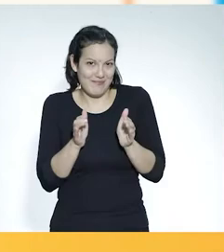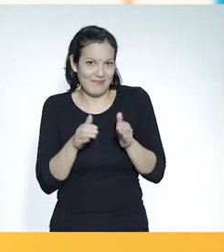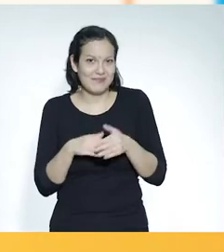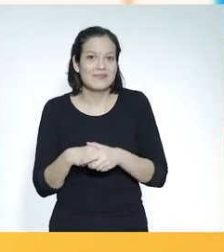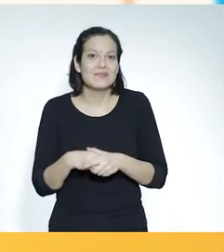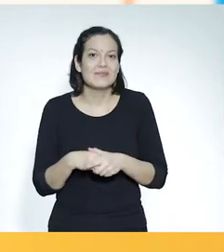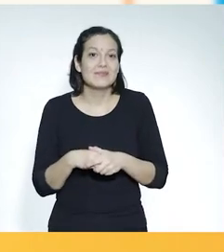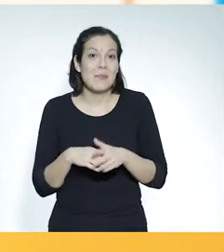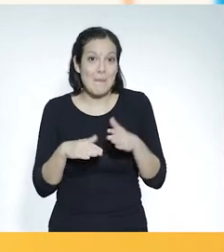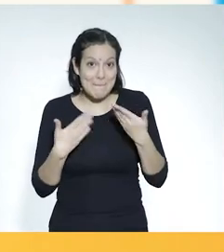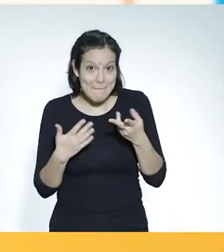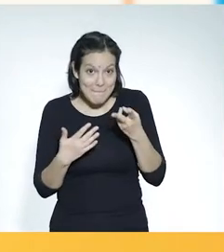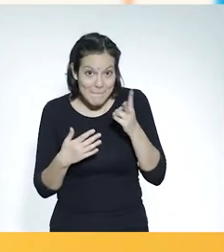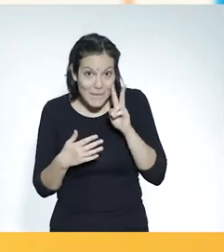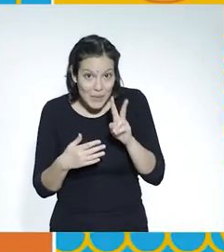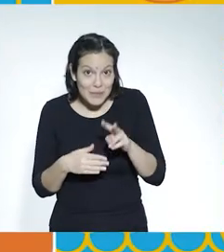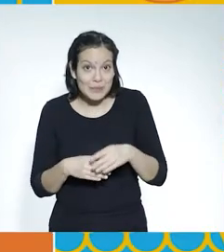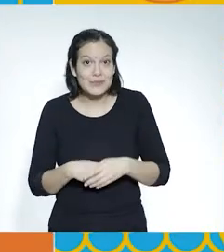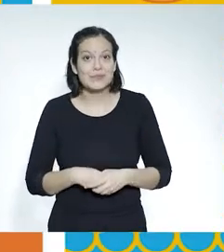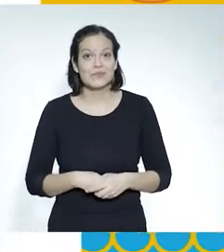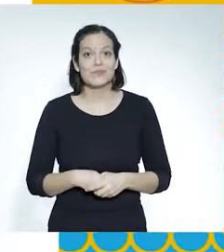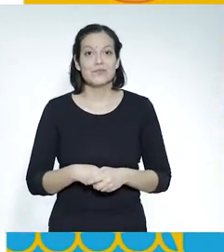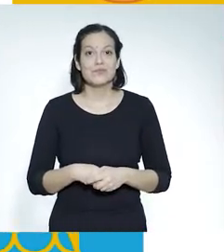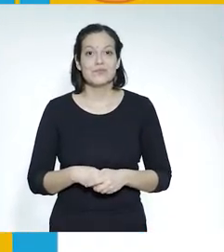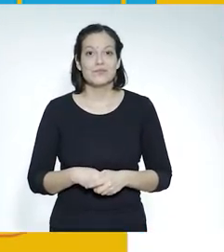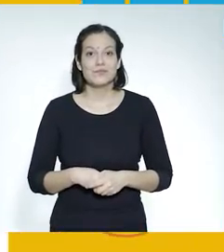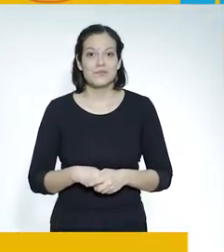reducidos. ¿Vamos?